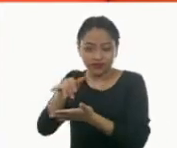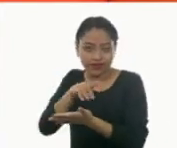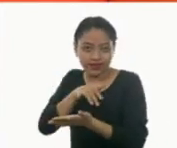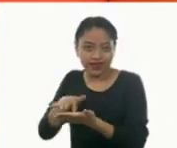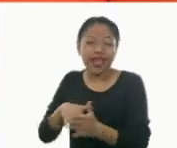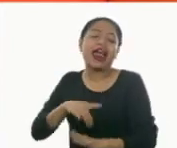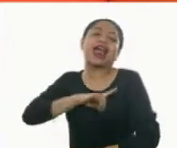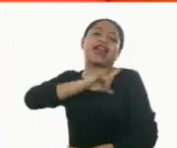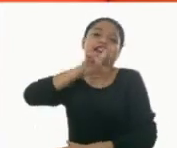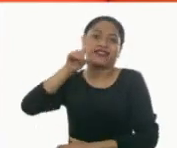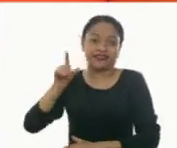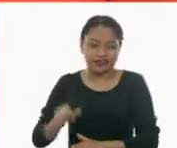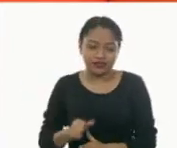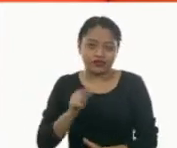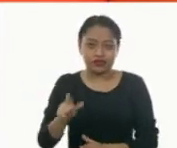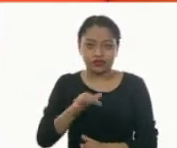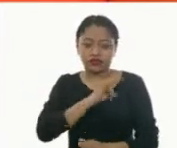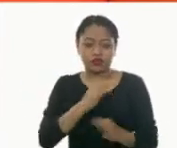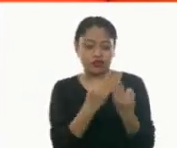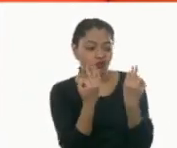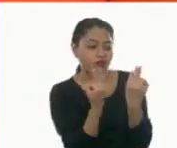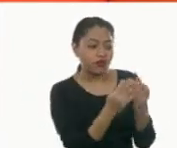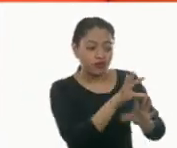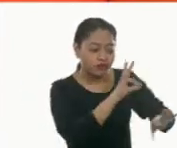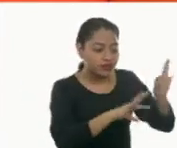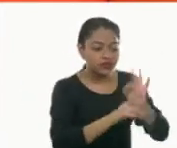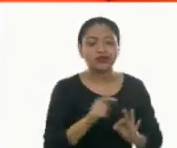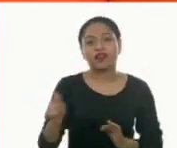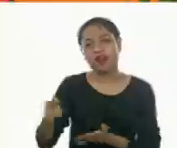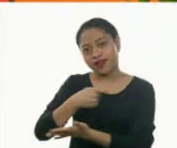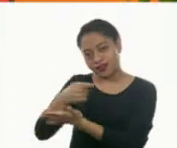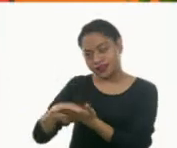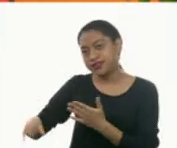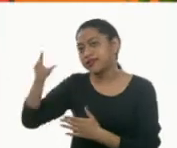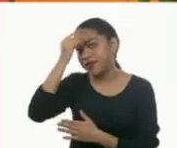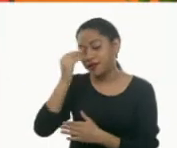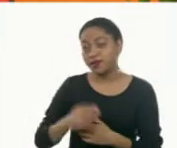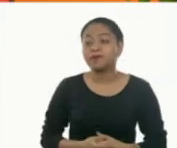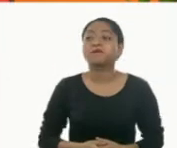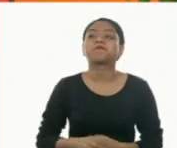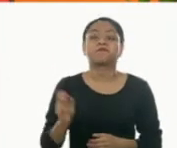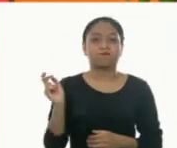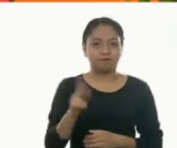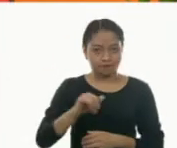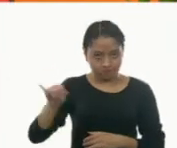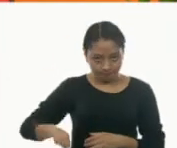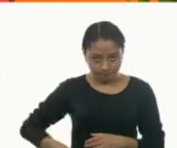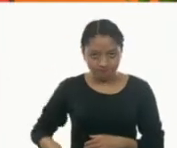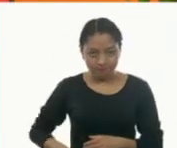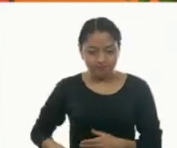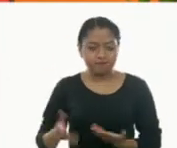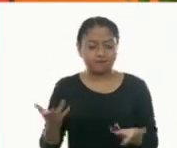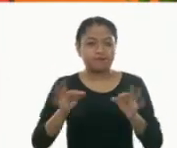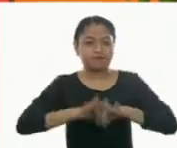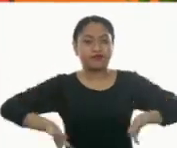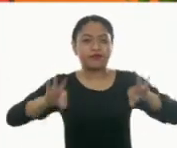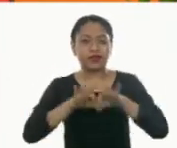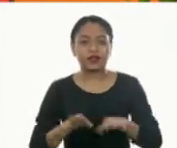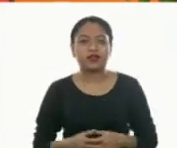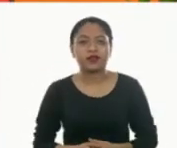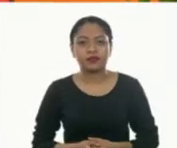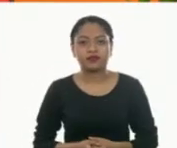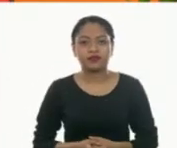un método adecuado, veamos las etapas de la escritura también. Ok, muy interesante y muy importante